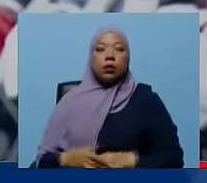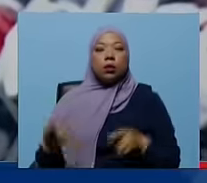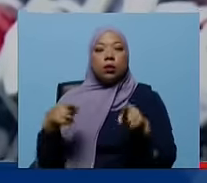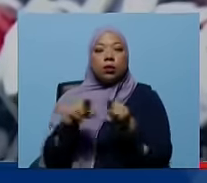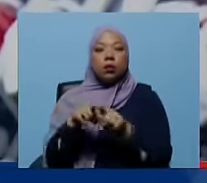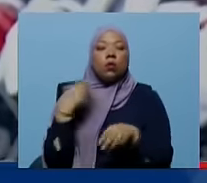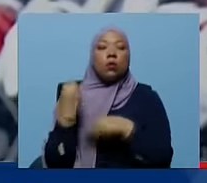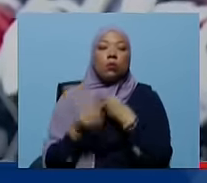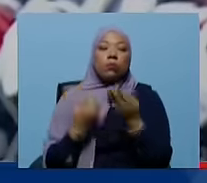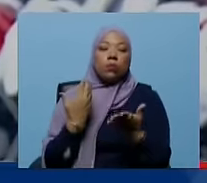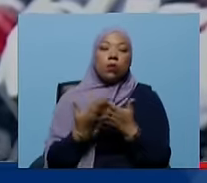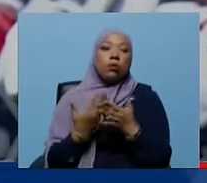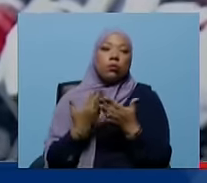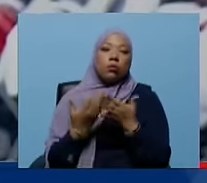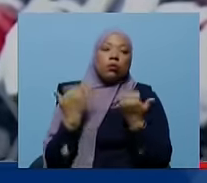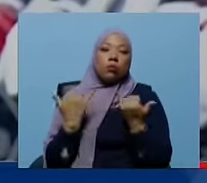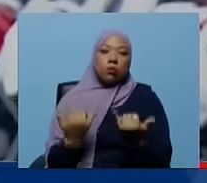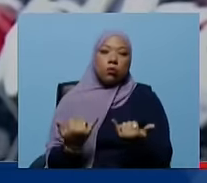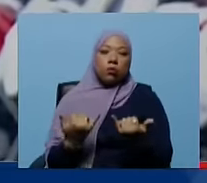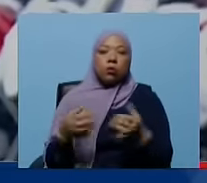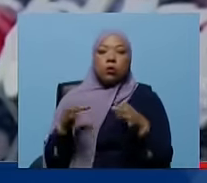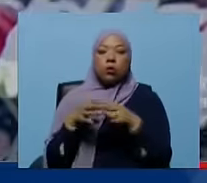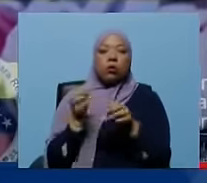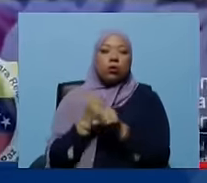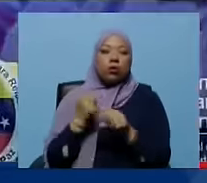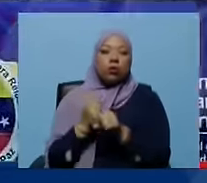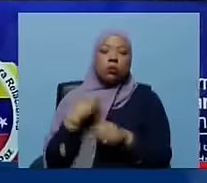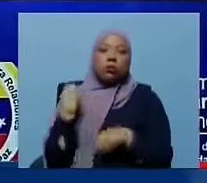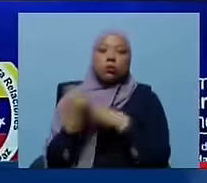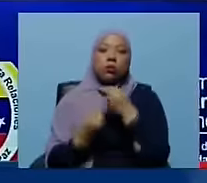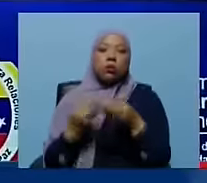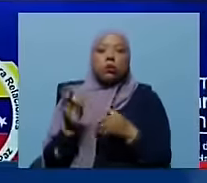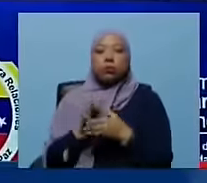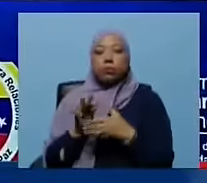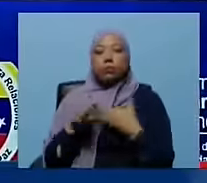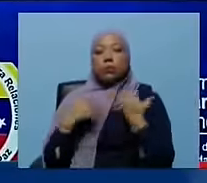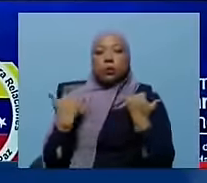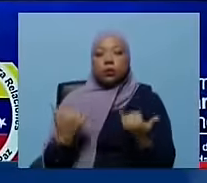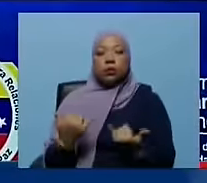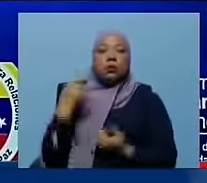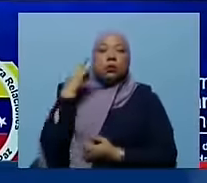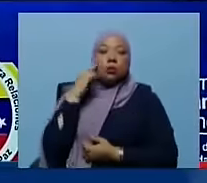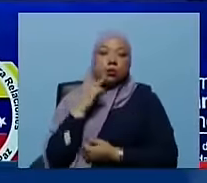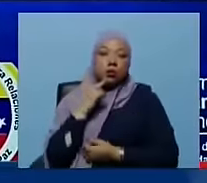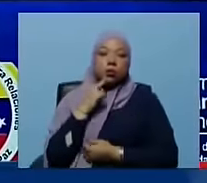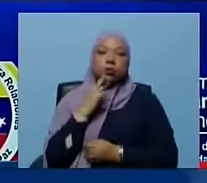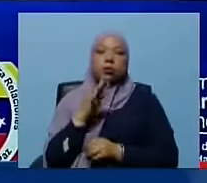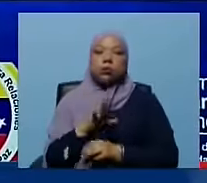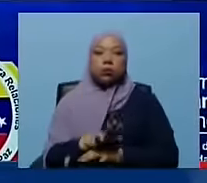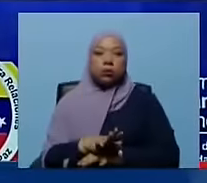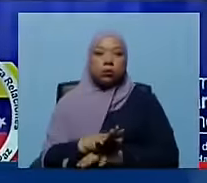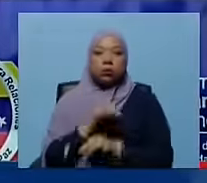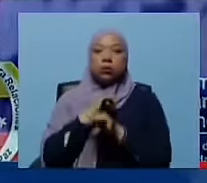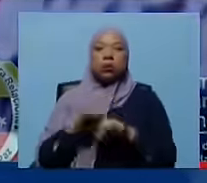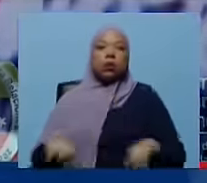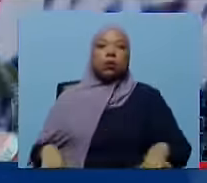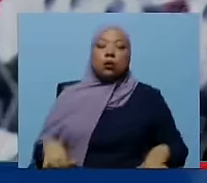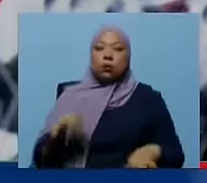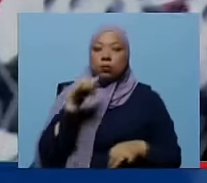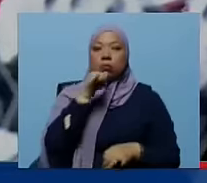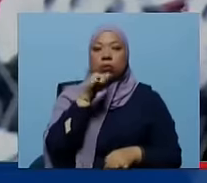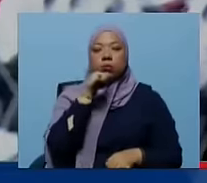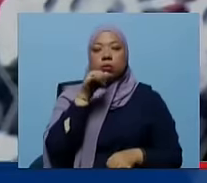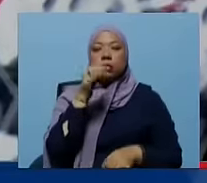Igualmente, el general en jefe, comandante estratégico operacional de la Fuerza Armada Nacional Bolivariana, Domingo Antonio Hernández